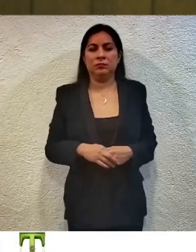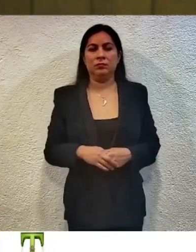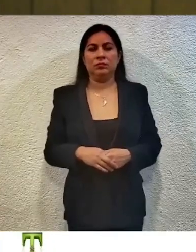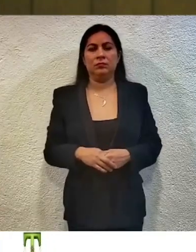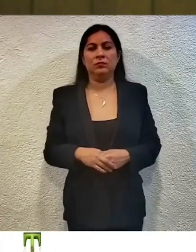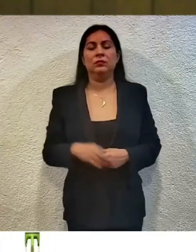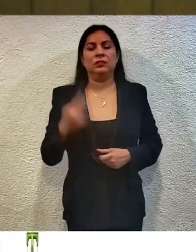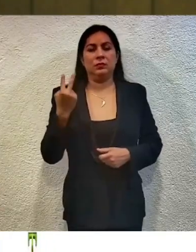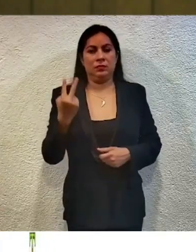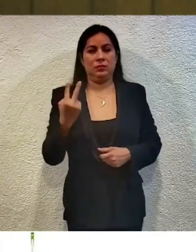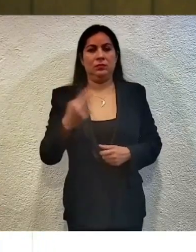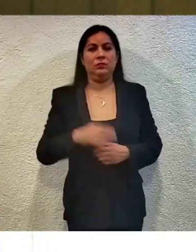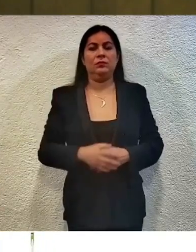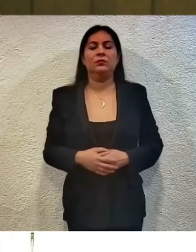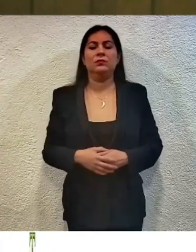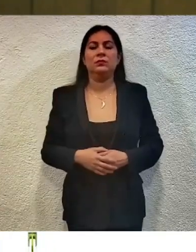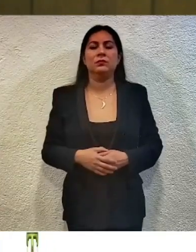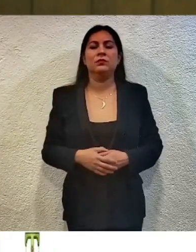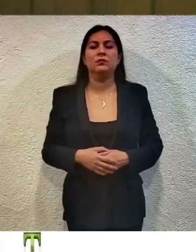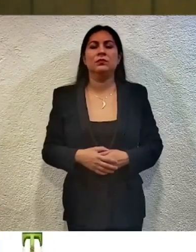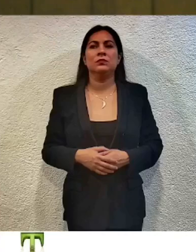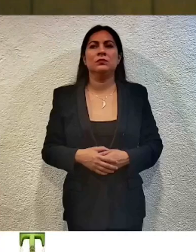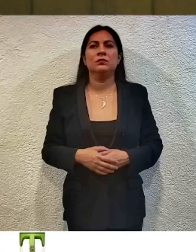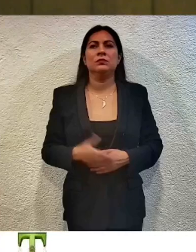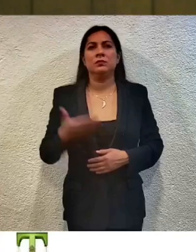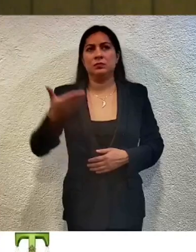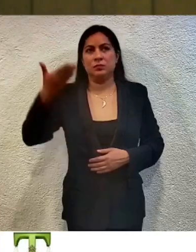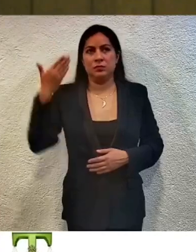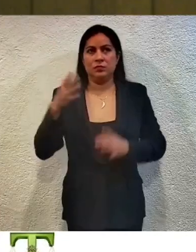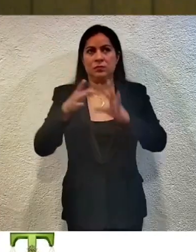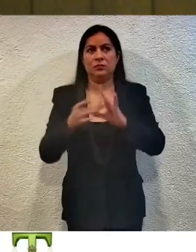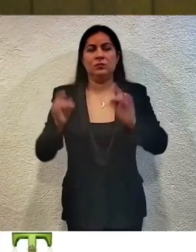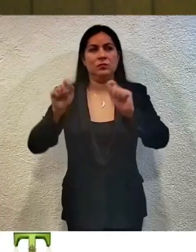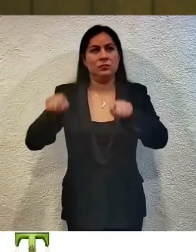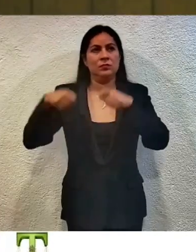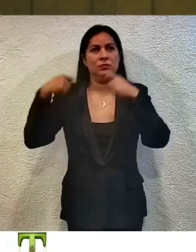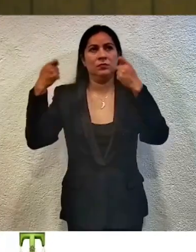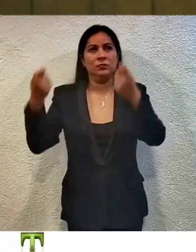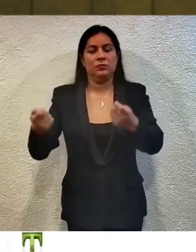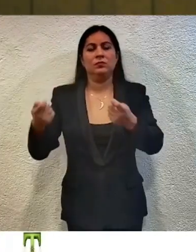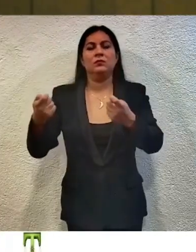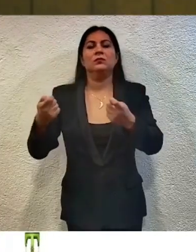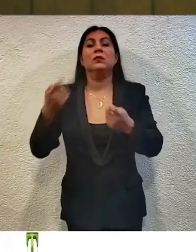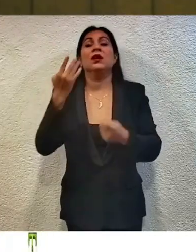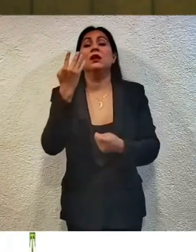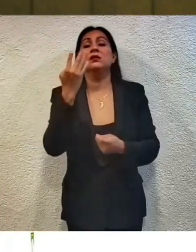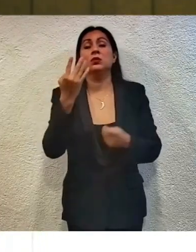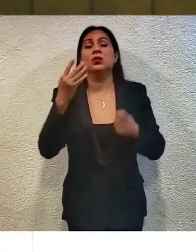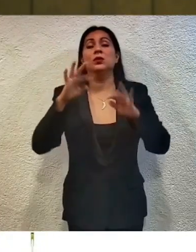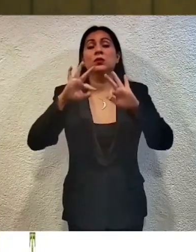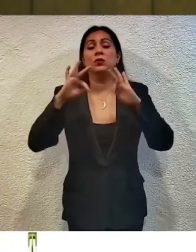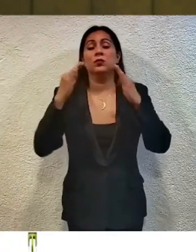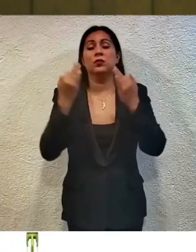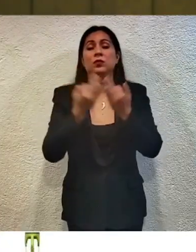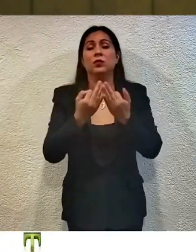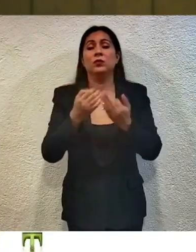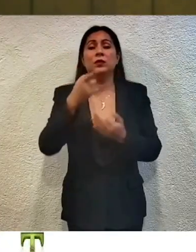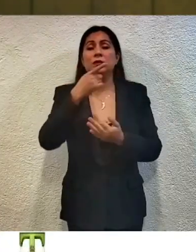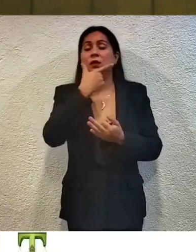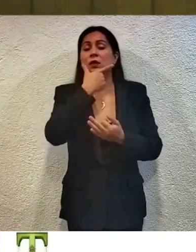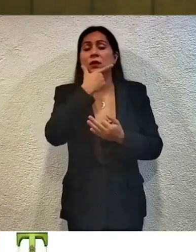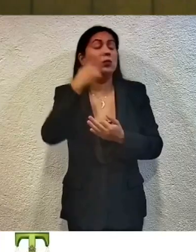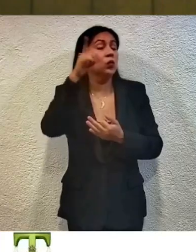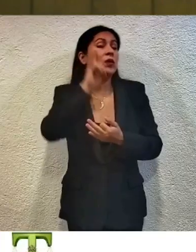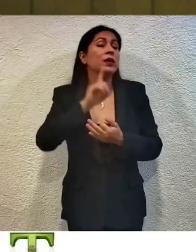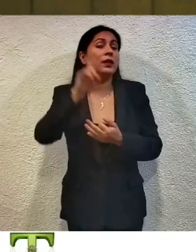Paso 2. Derivado de lo anterior, se asignarán las 4 fórmulas del género